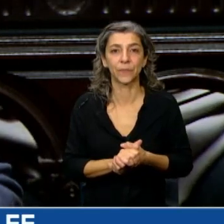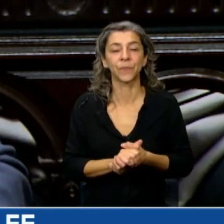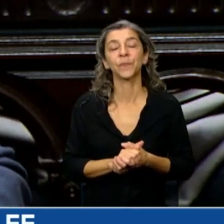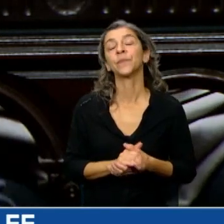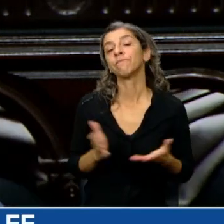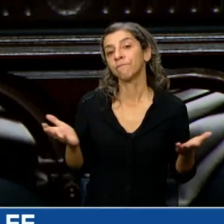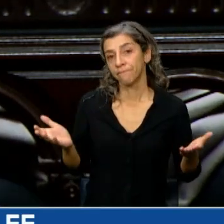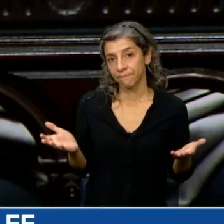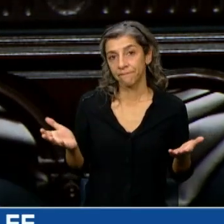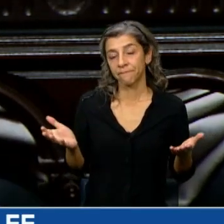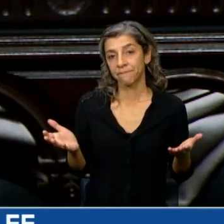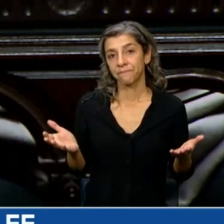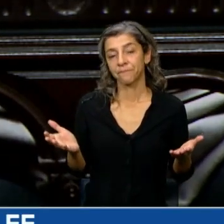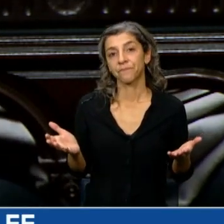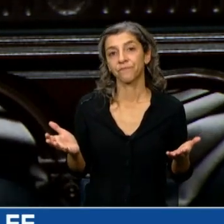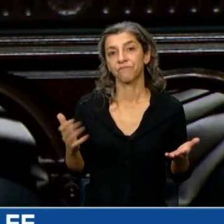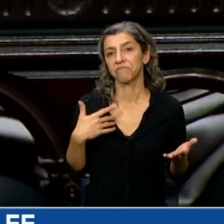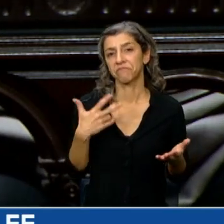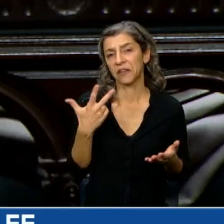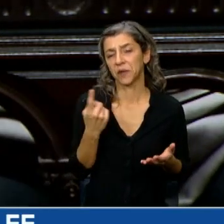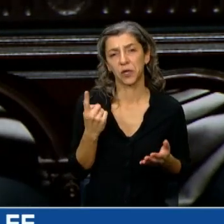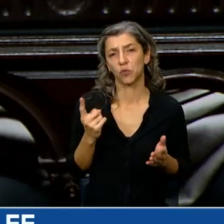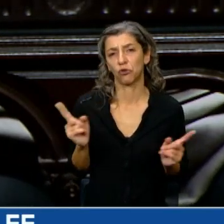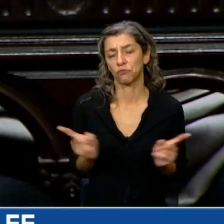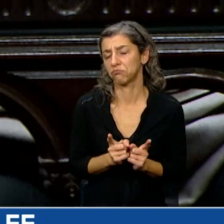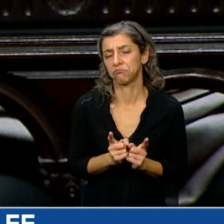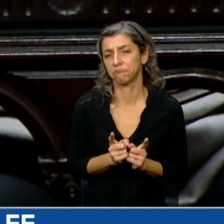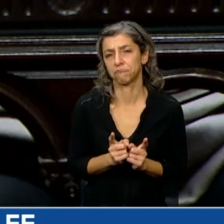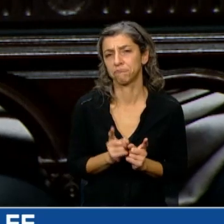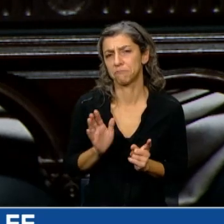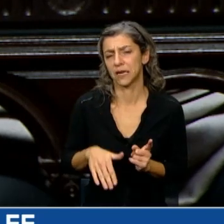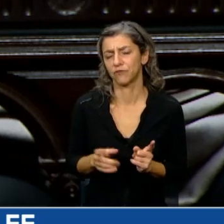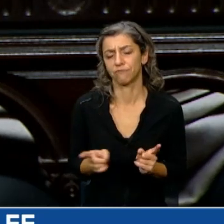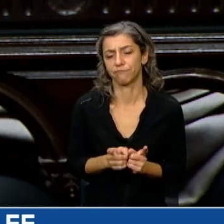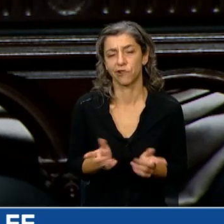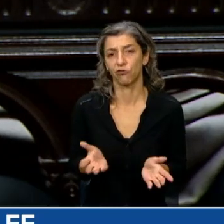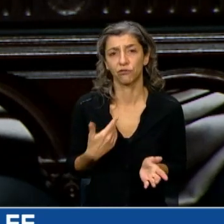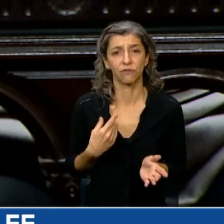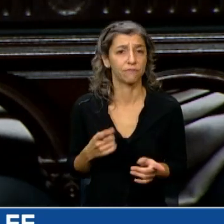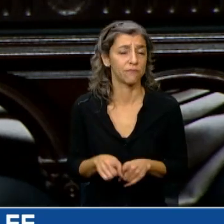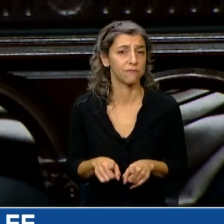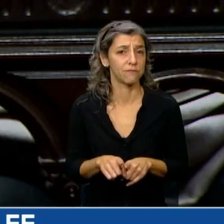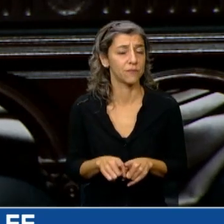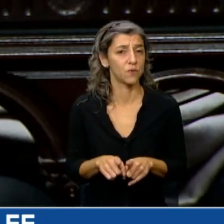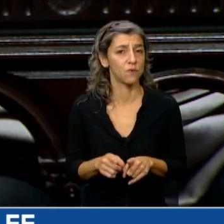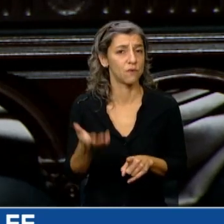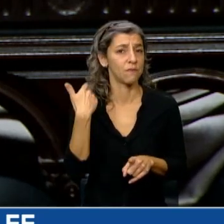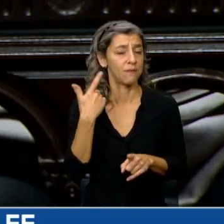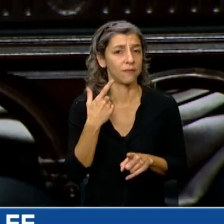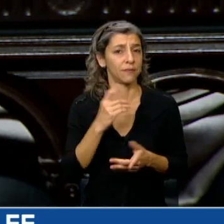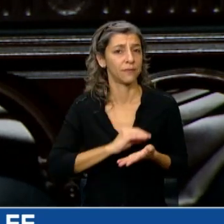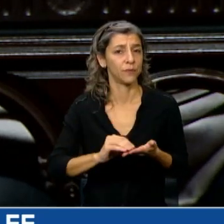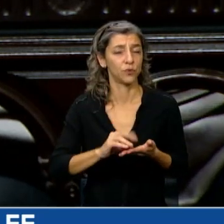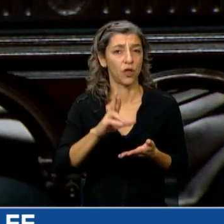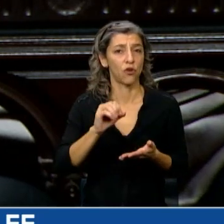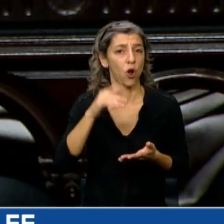Sí, presidenta, menos de 3 minutos porque, según lo anticipó el diputado